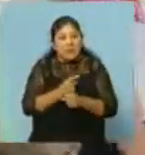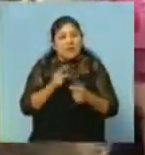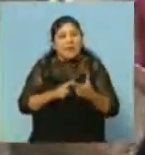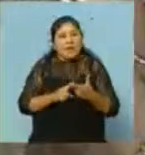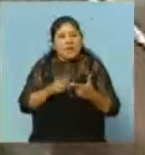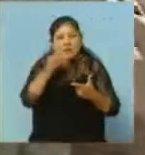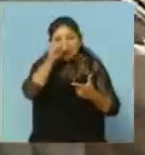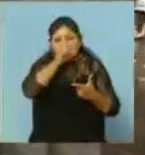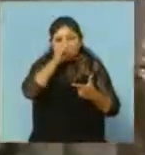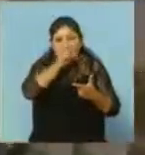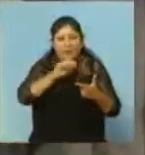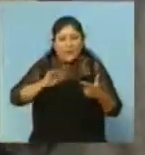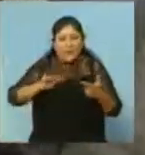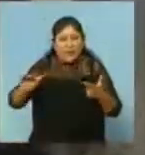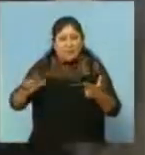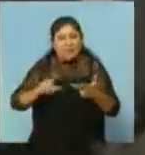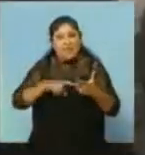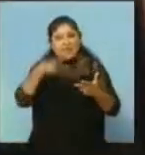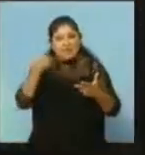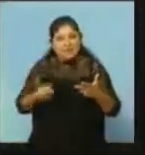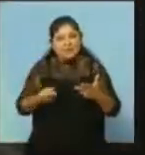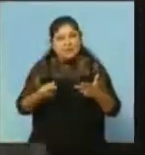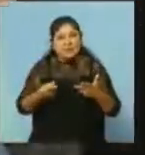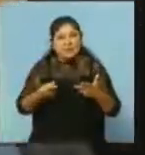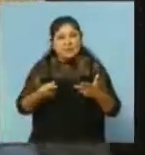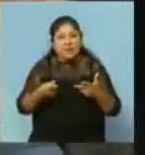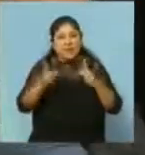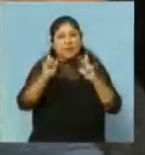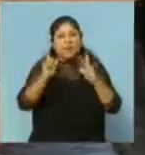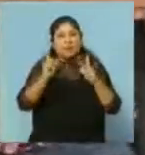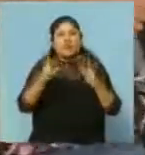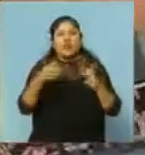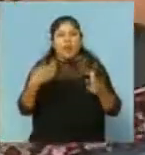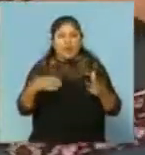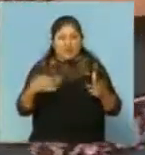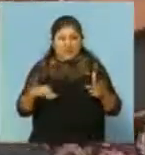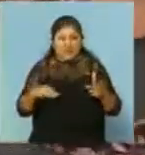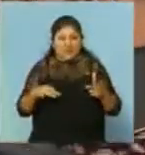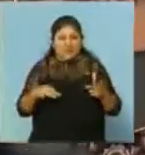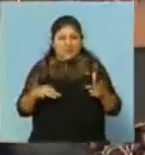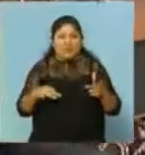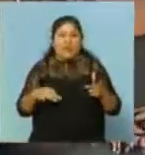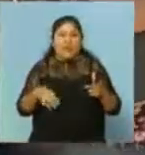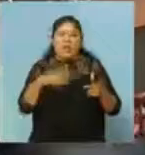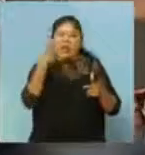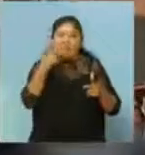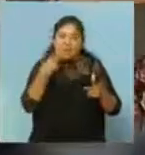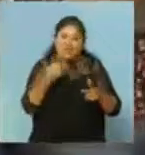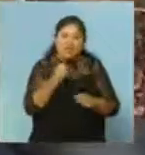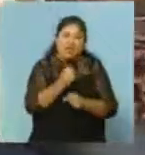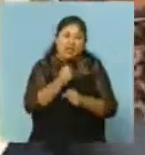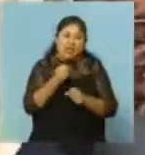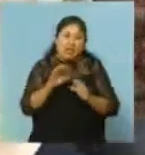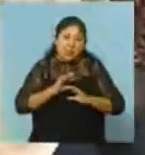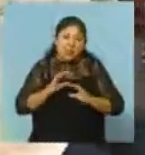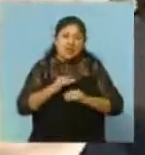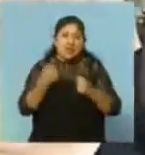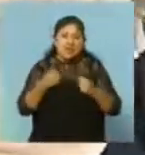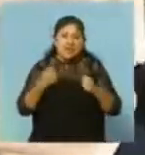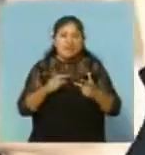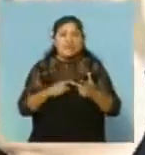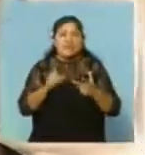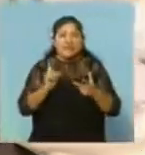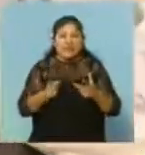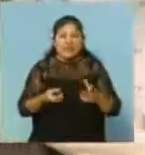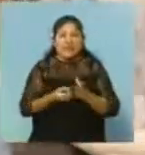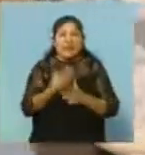también están las chicas de nivel inicial y todo lo que son los profesores especiales de materias especiales, educación física, también van a entregar, me